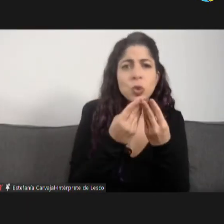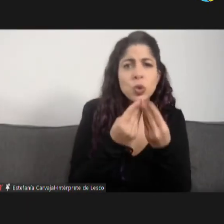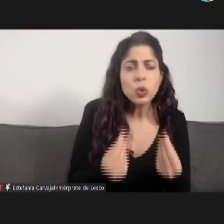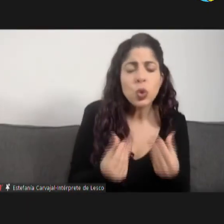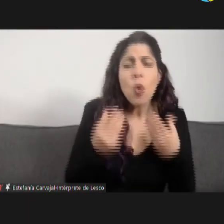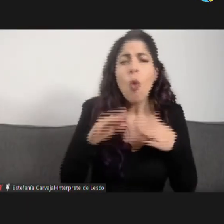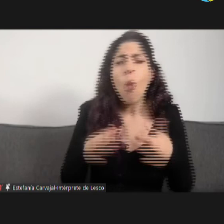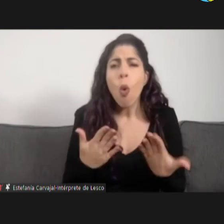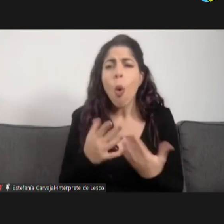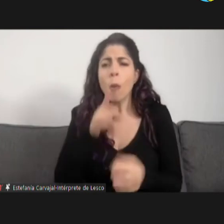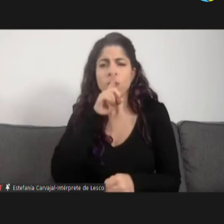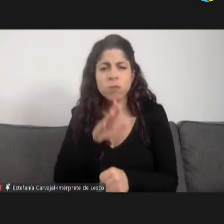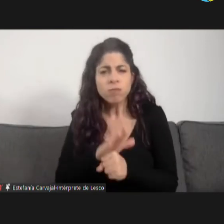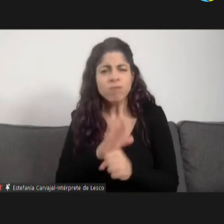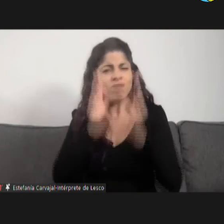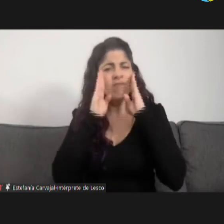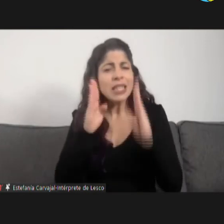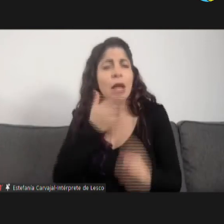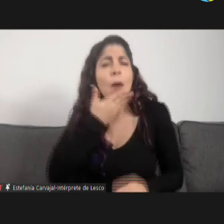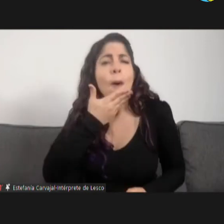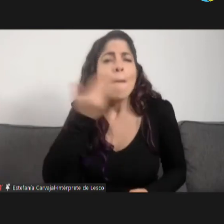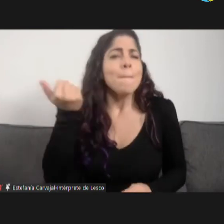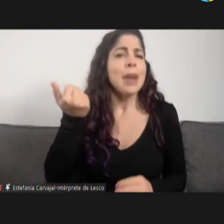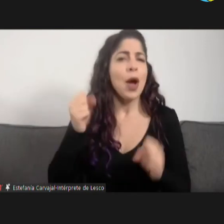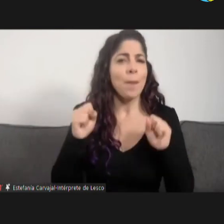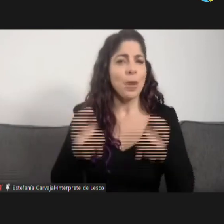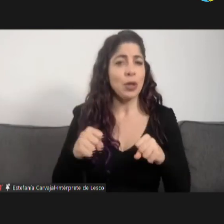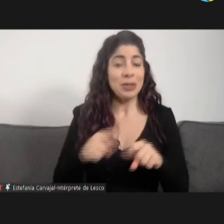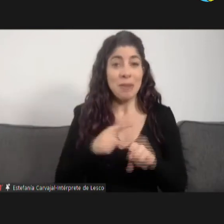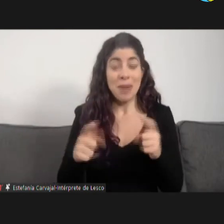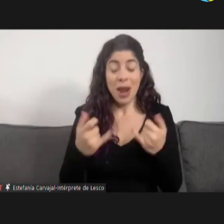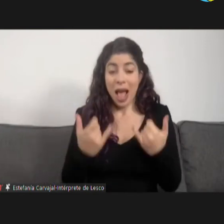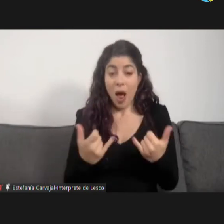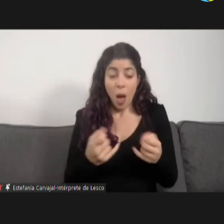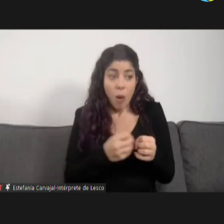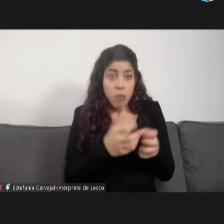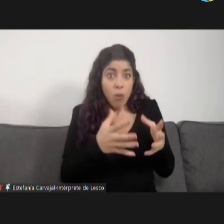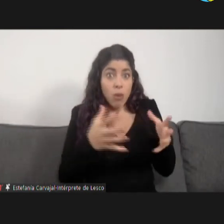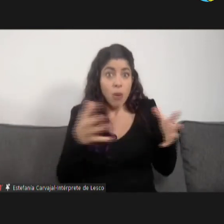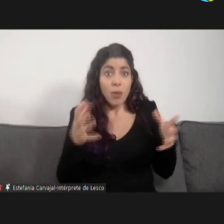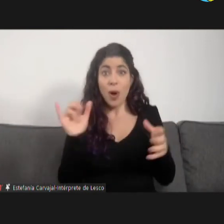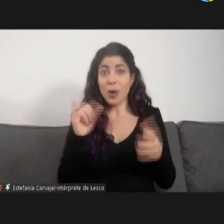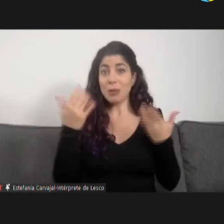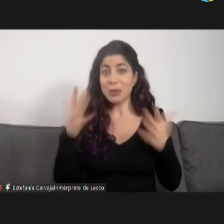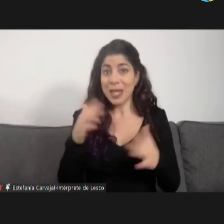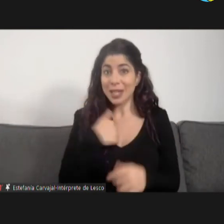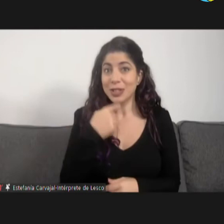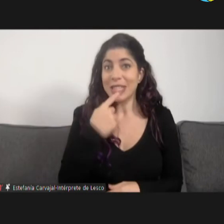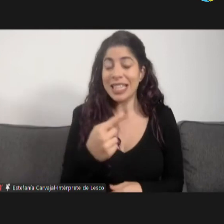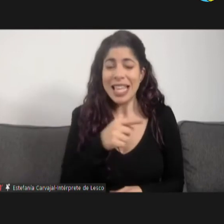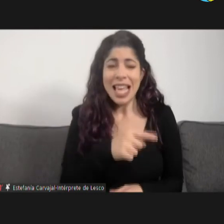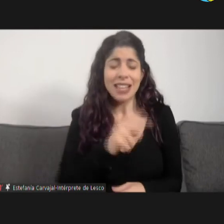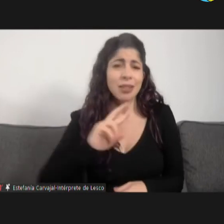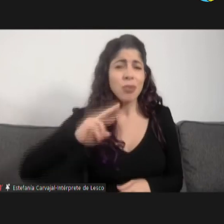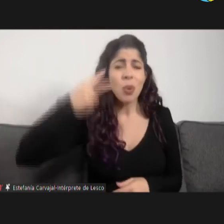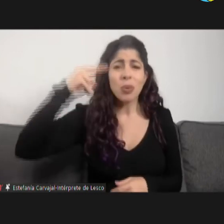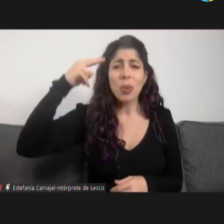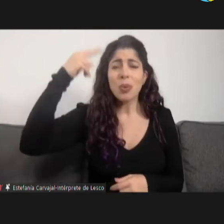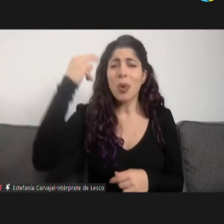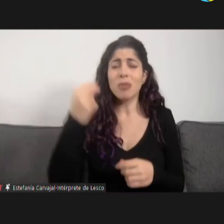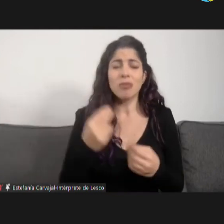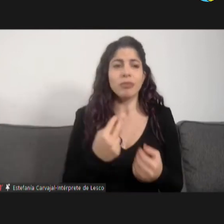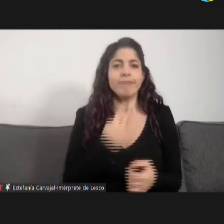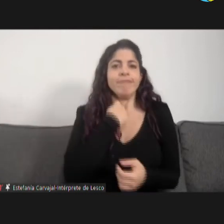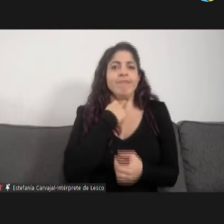la mejor atención posible, pero este incremento, como mencionaba, es exponencial, satura